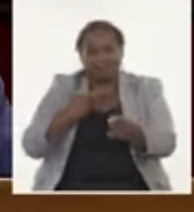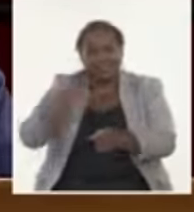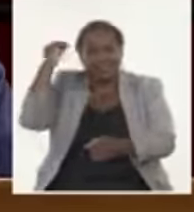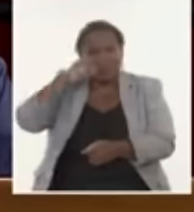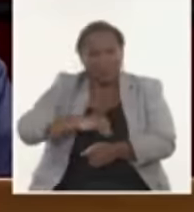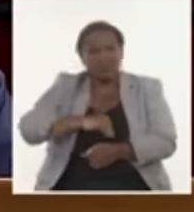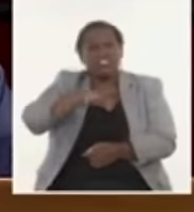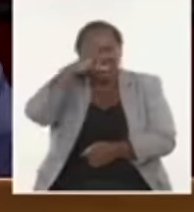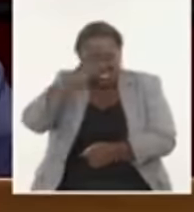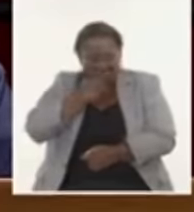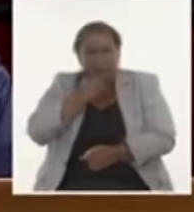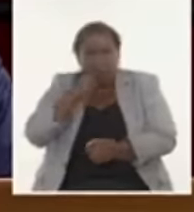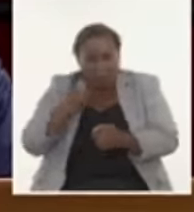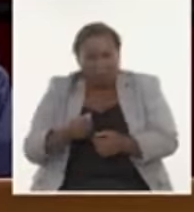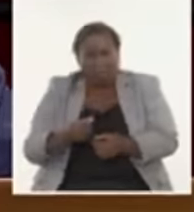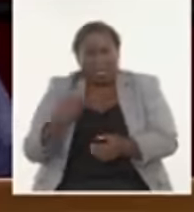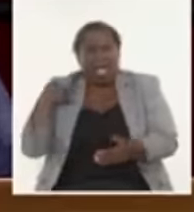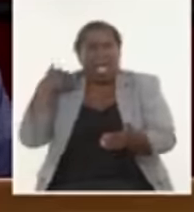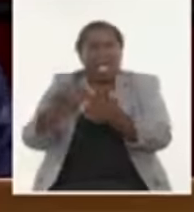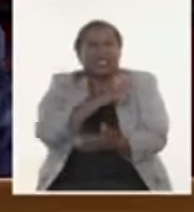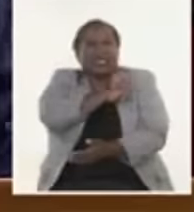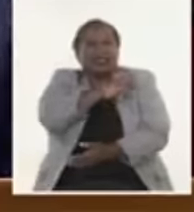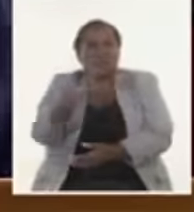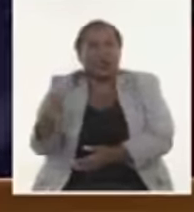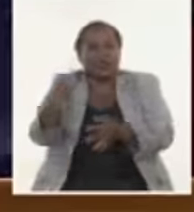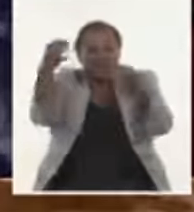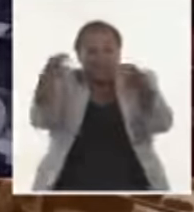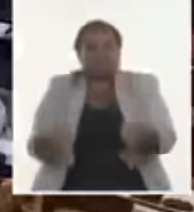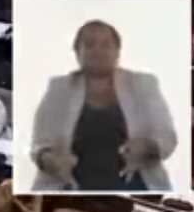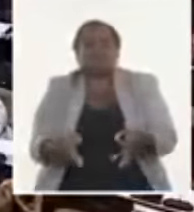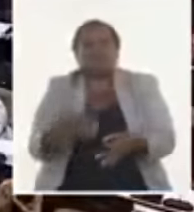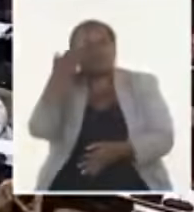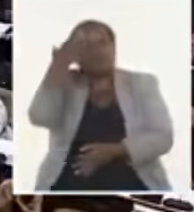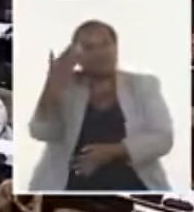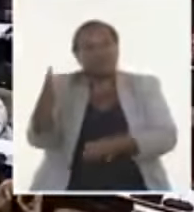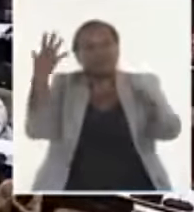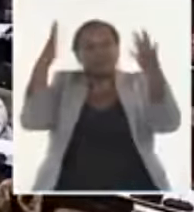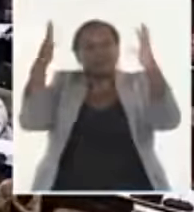sí se puede hasta la victoria siempre. Muchas gracias.